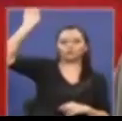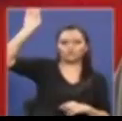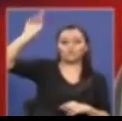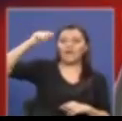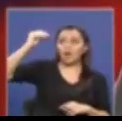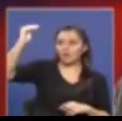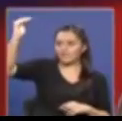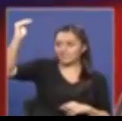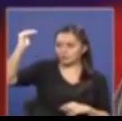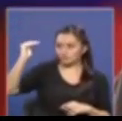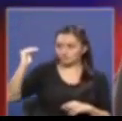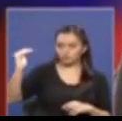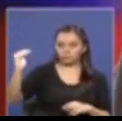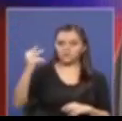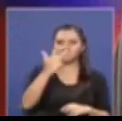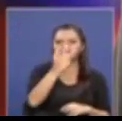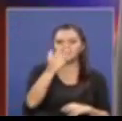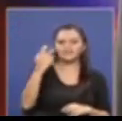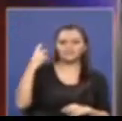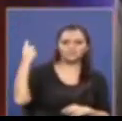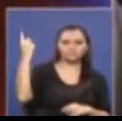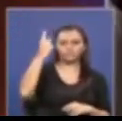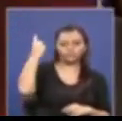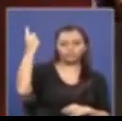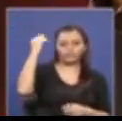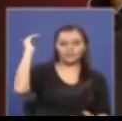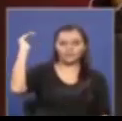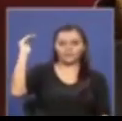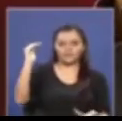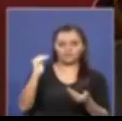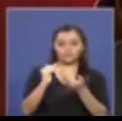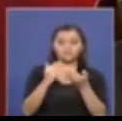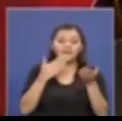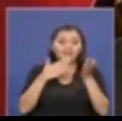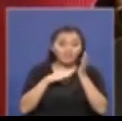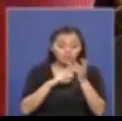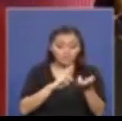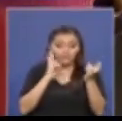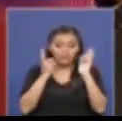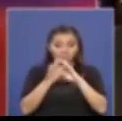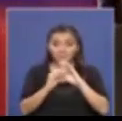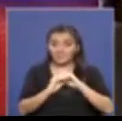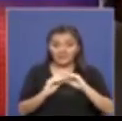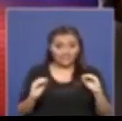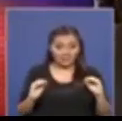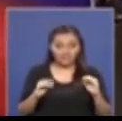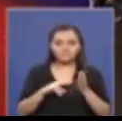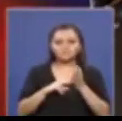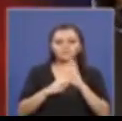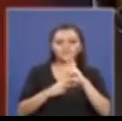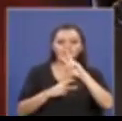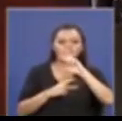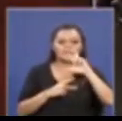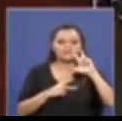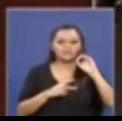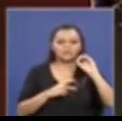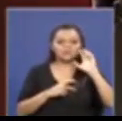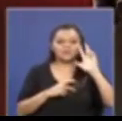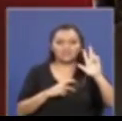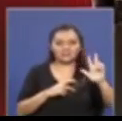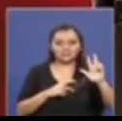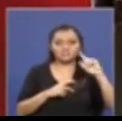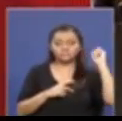Si no hubiéramos hecho todas estas medidas, deberíamos tener una capacidad adicional de 303 megavatios. Una hidroeléctrica